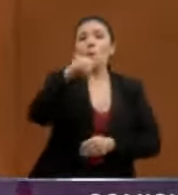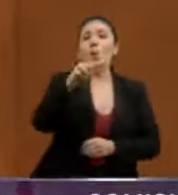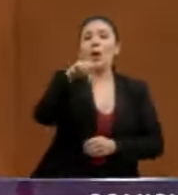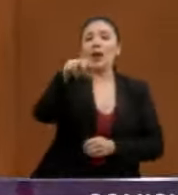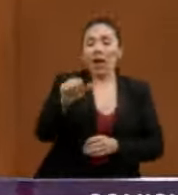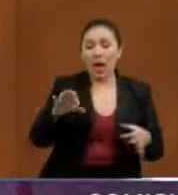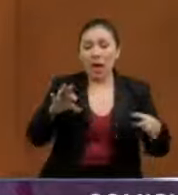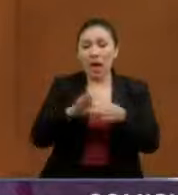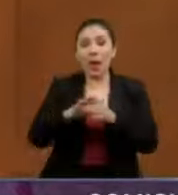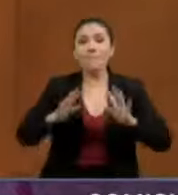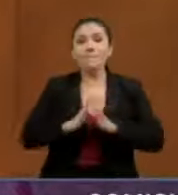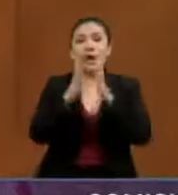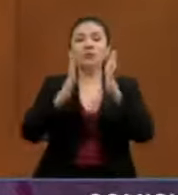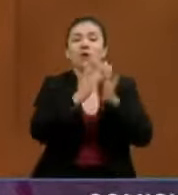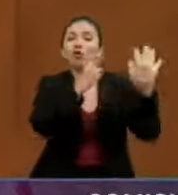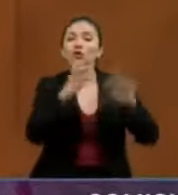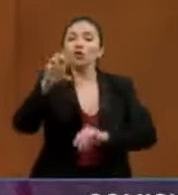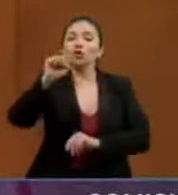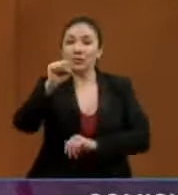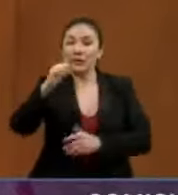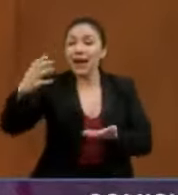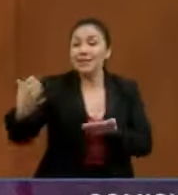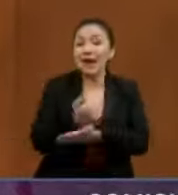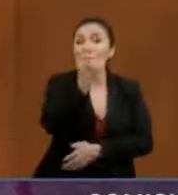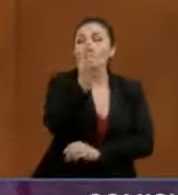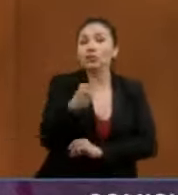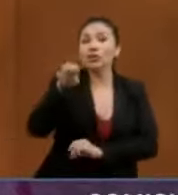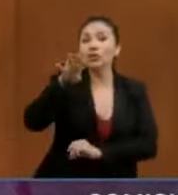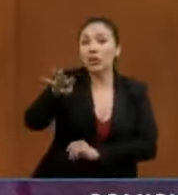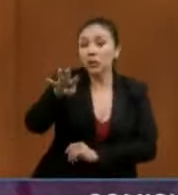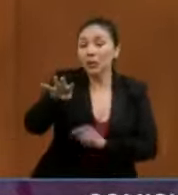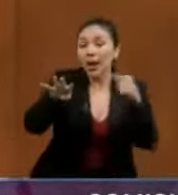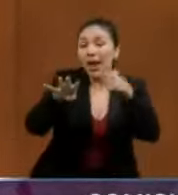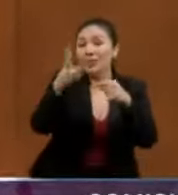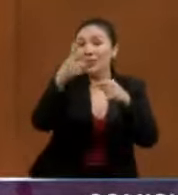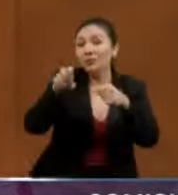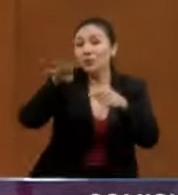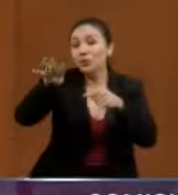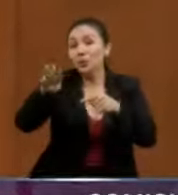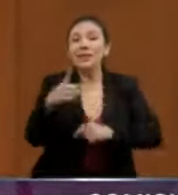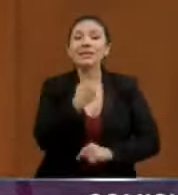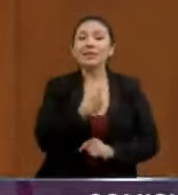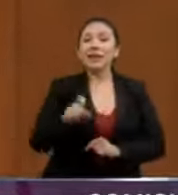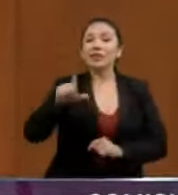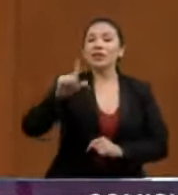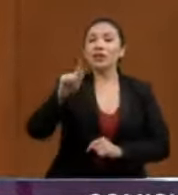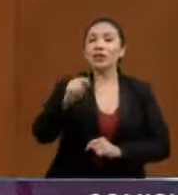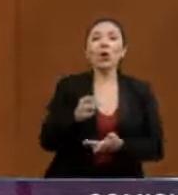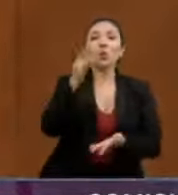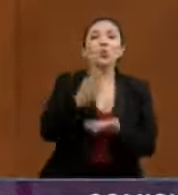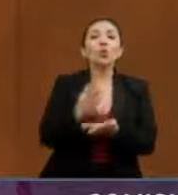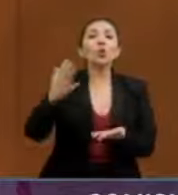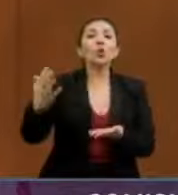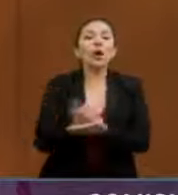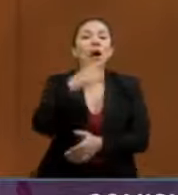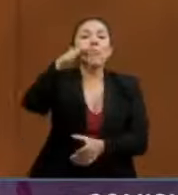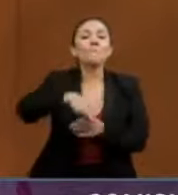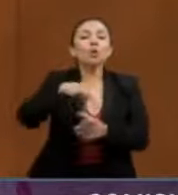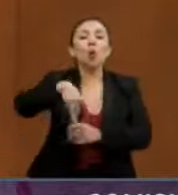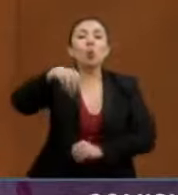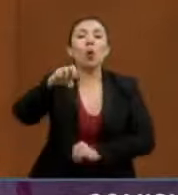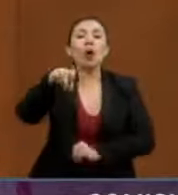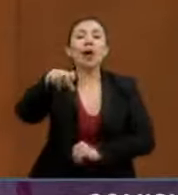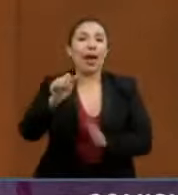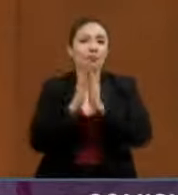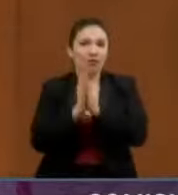260, ganan 219, pero de esos 219, 170 los ganan únicamente con votos de Morena. Y